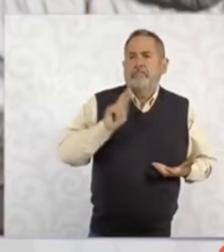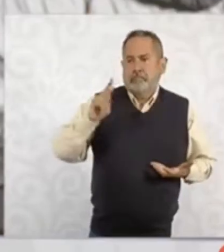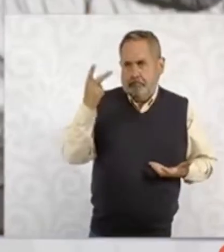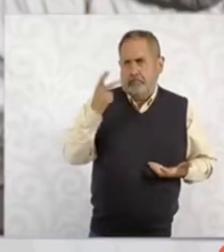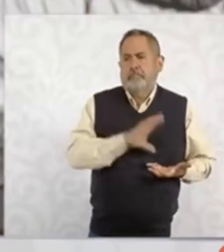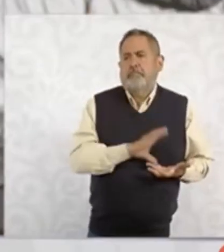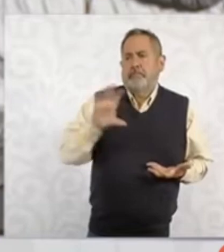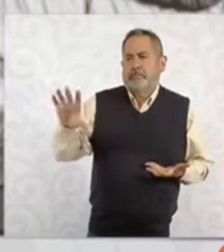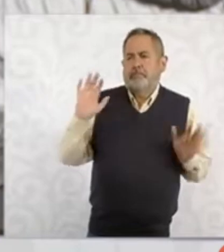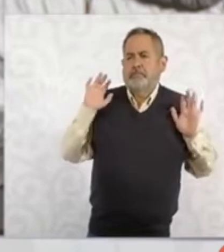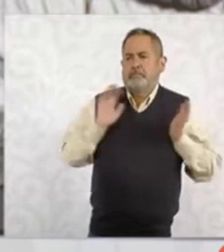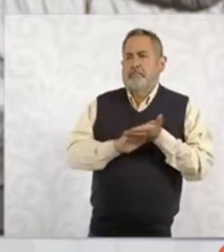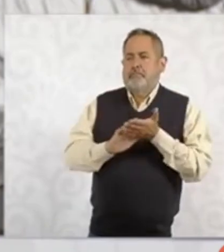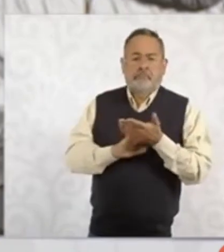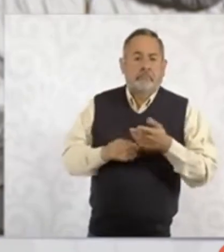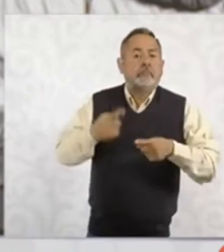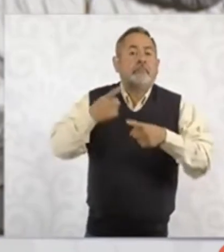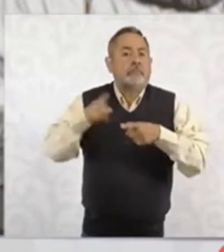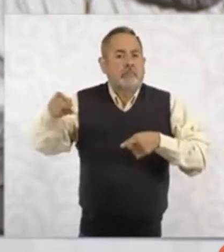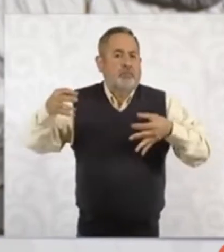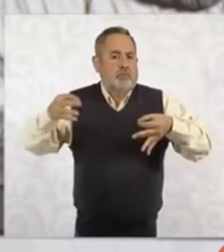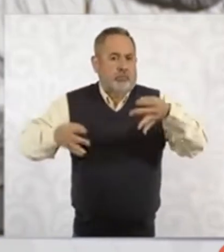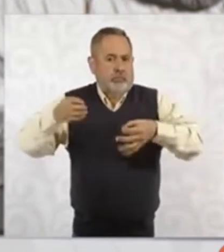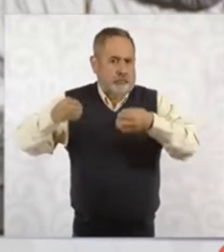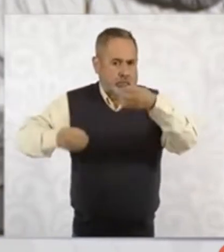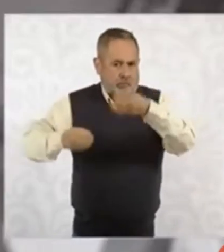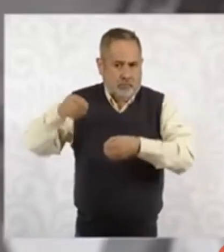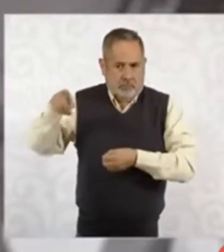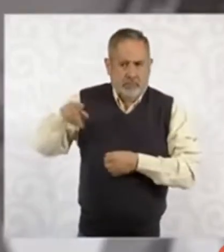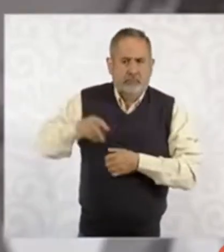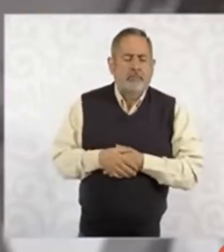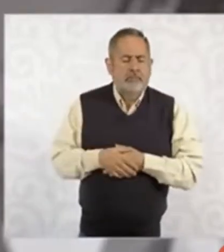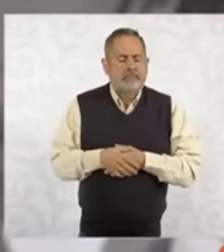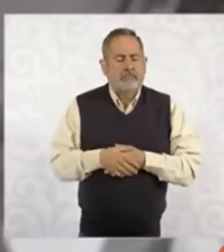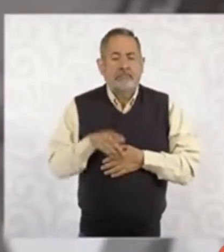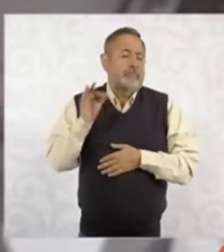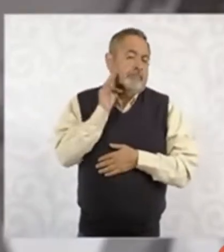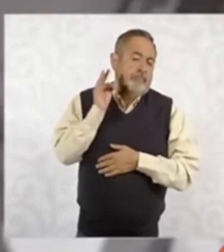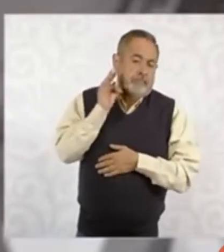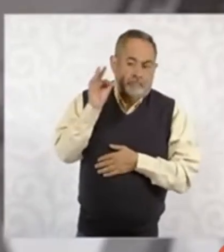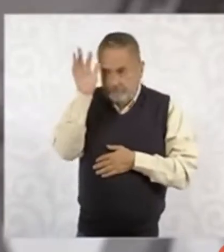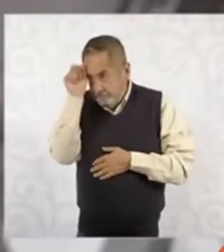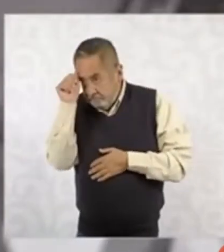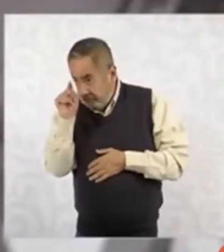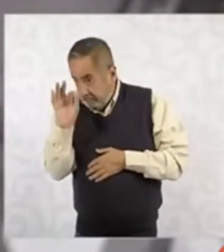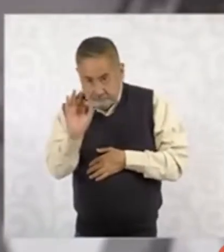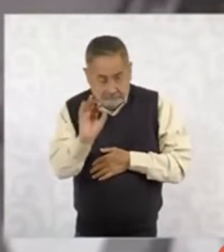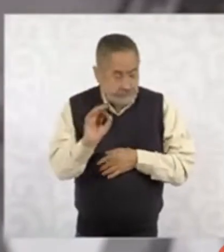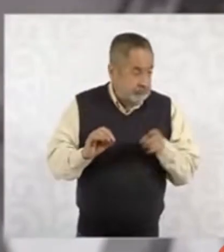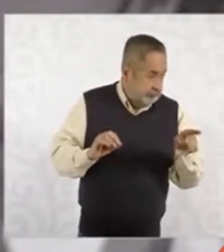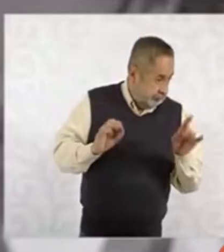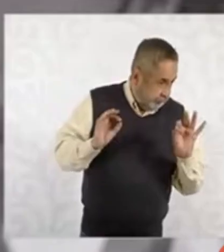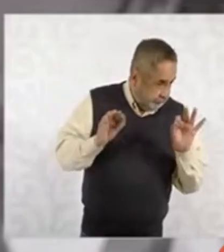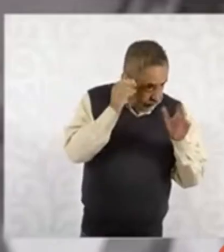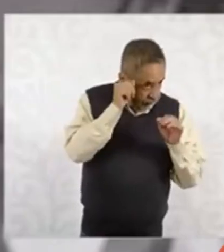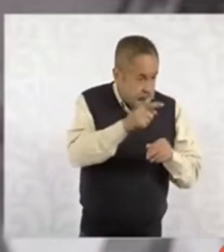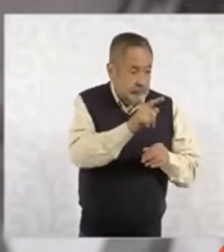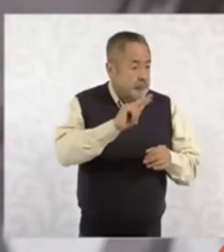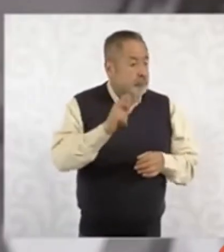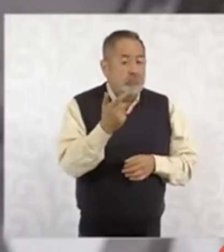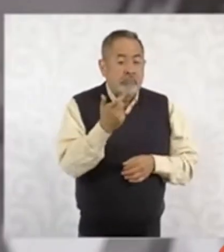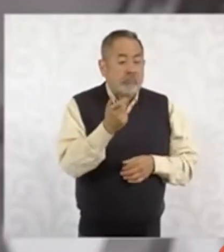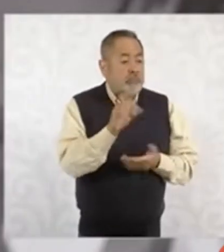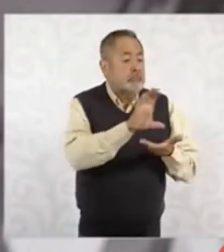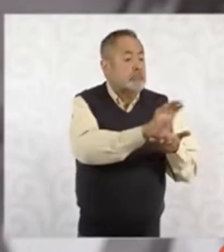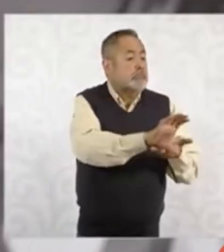lo determina la presidenta, y tiene que estar de acuerdo la fiscalía y tiene que estar de acuerdo el imputado,